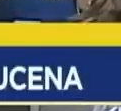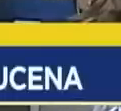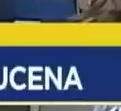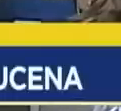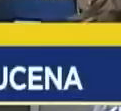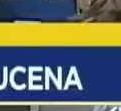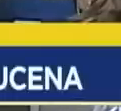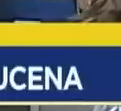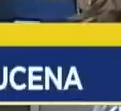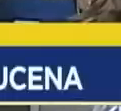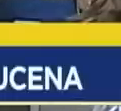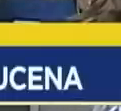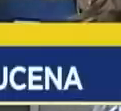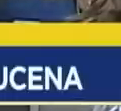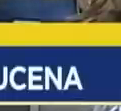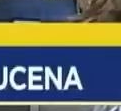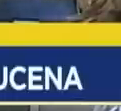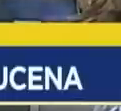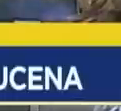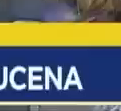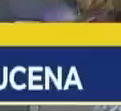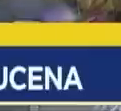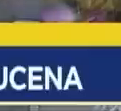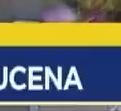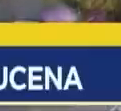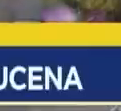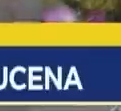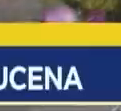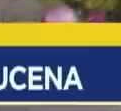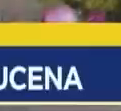vicepresidentes sectoriales, ministros, ministras,